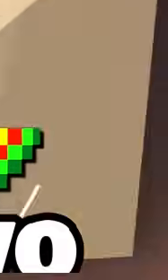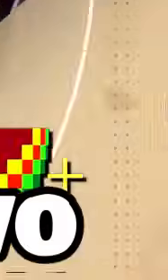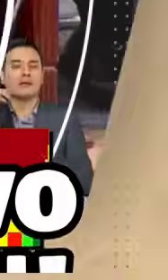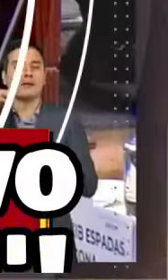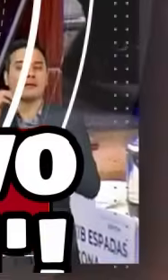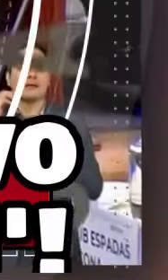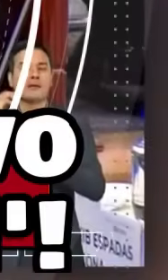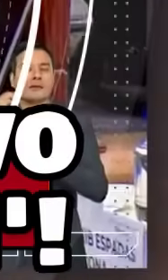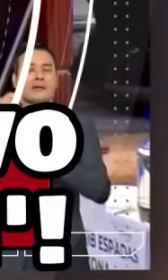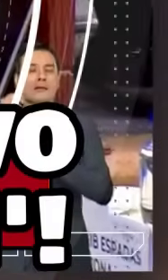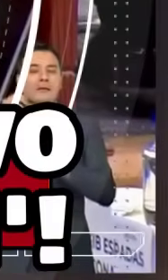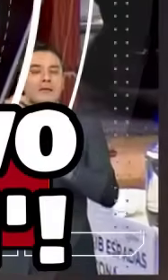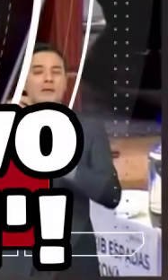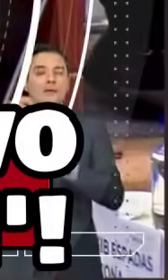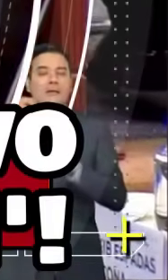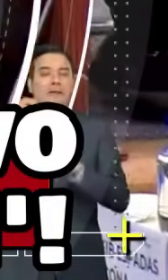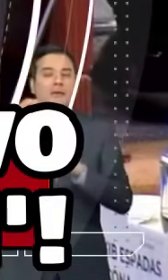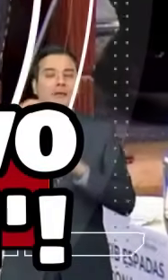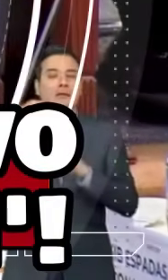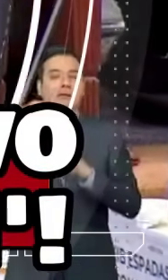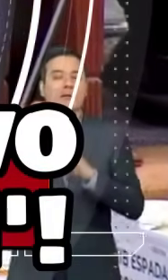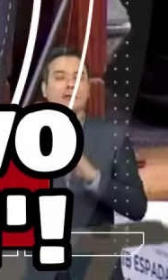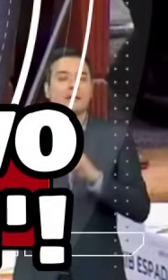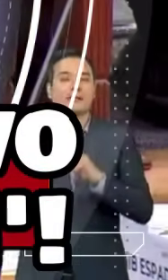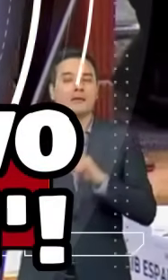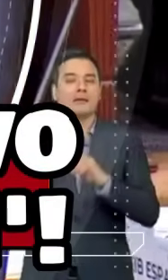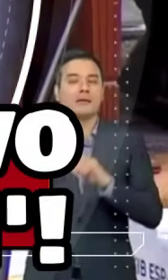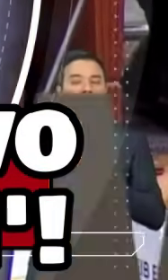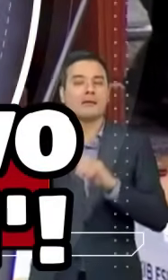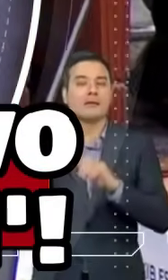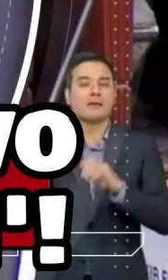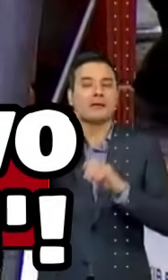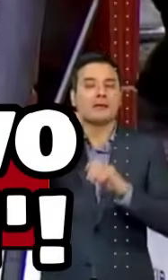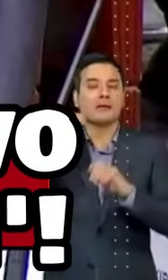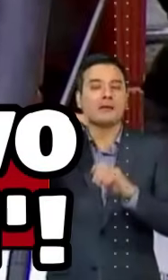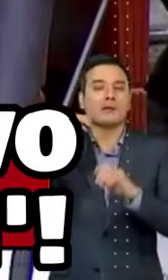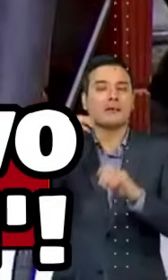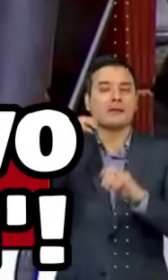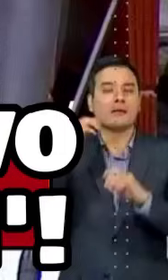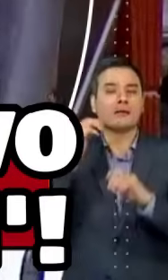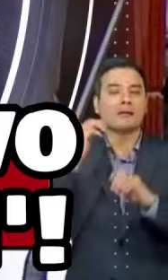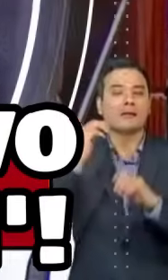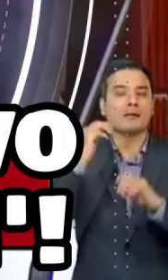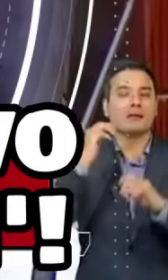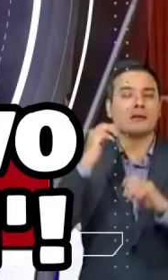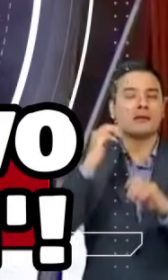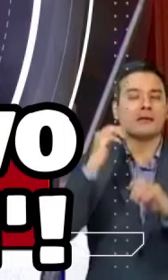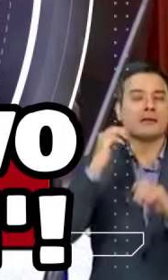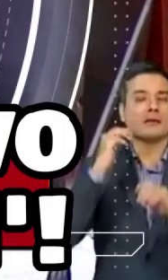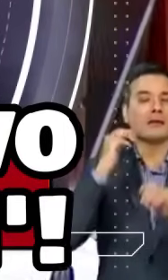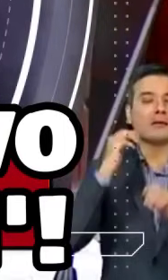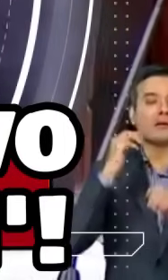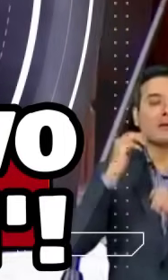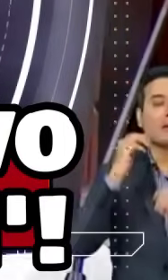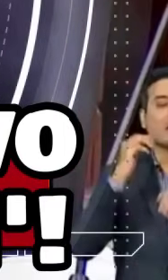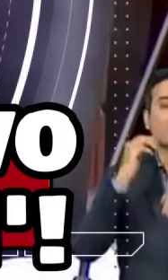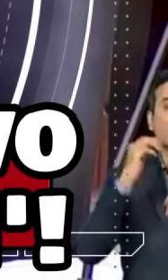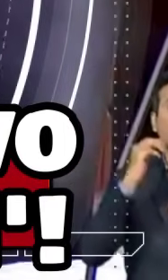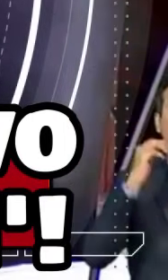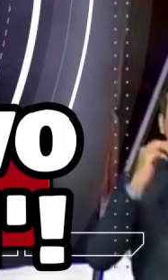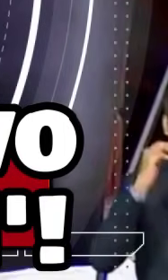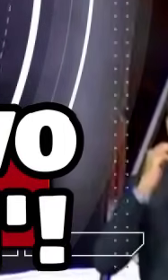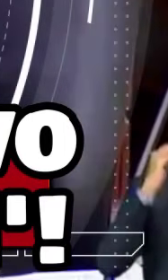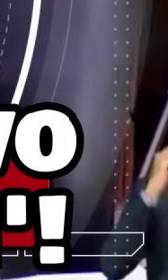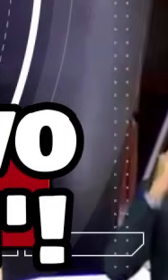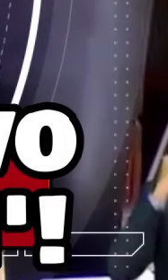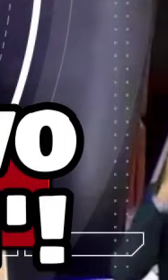al debatir en el INE establecer medidas para evitar el uso político de los programas sociales, la consejera del PRI, Carla Humphrey, reiteró las